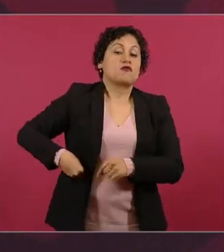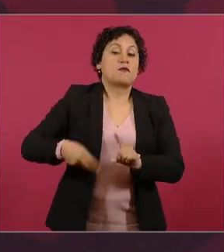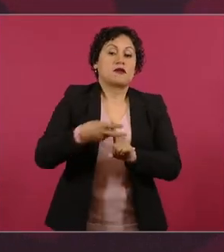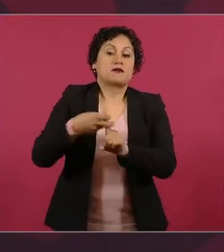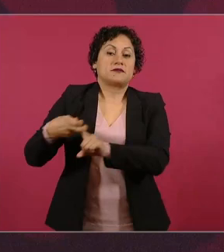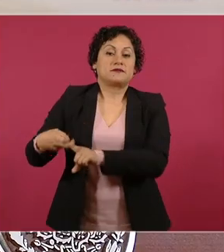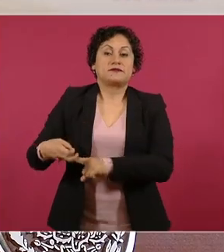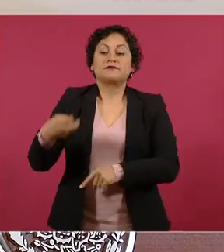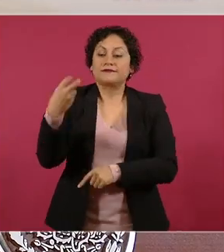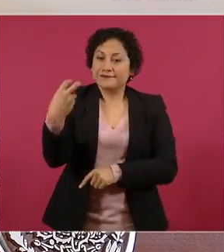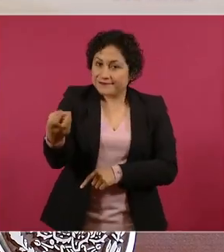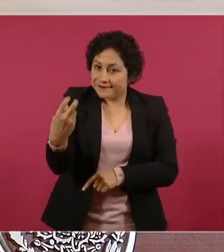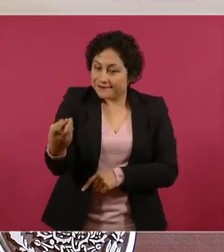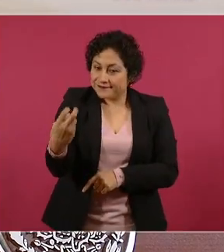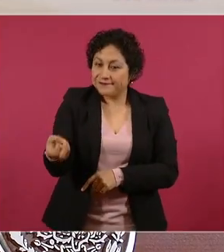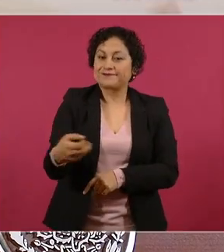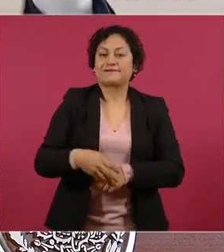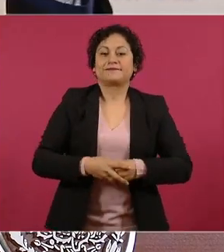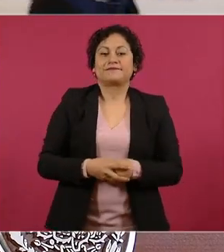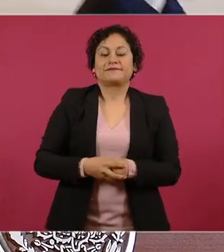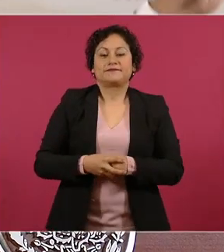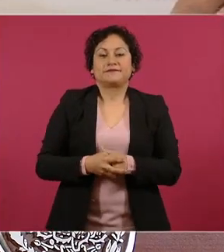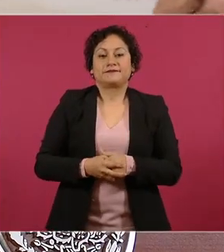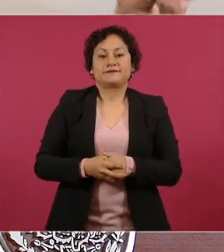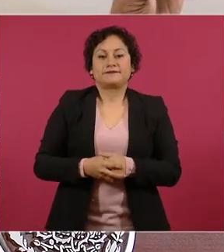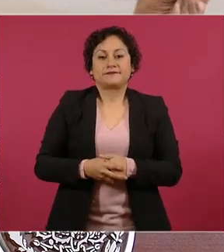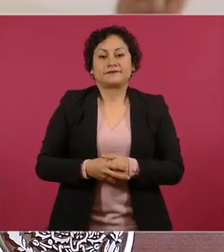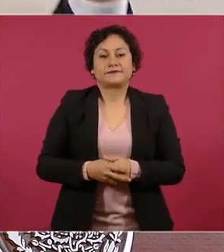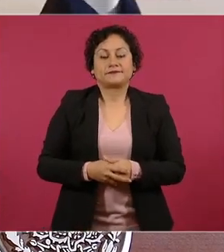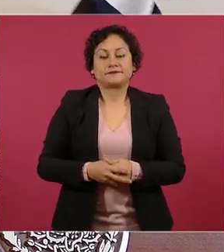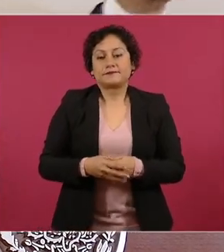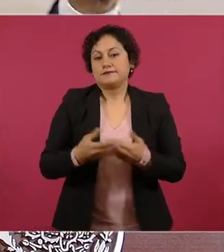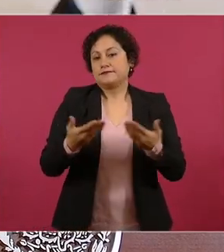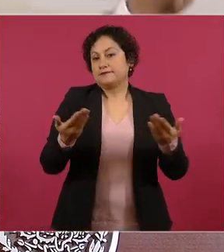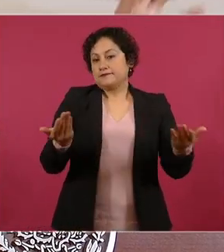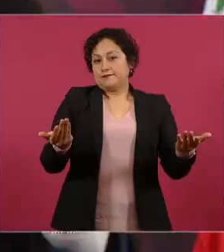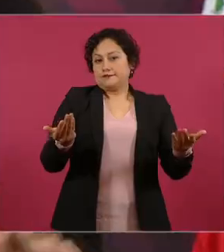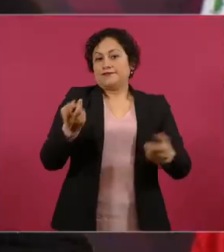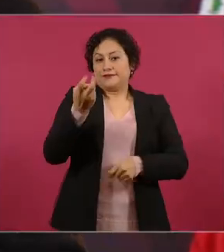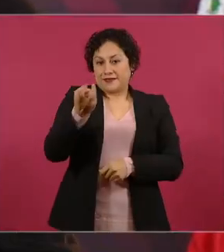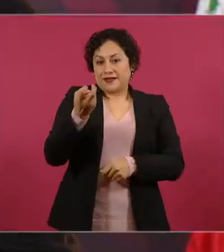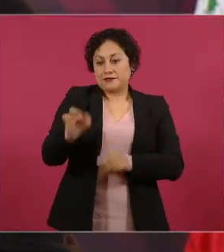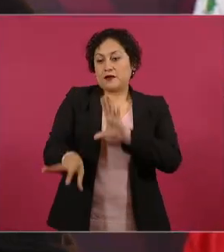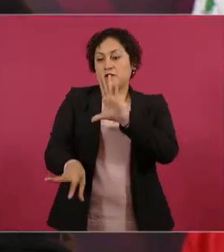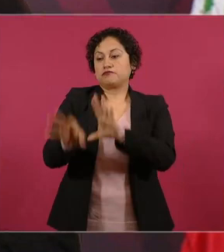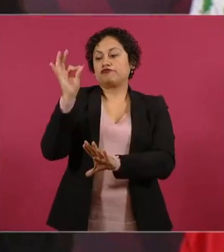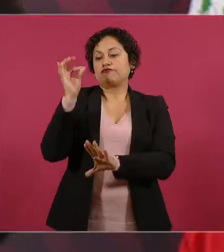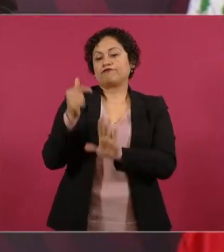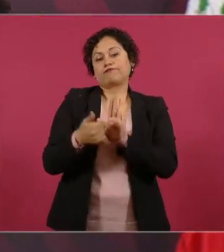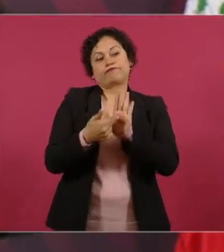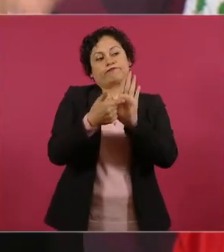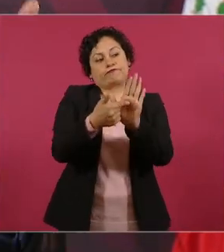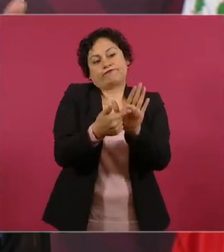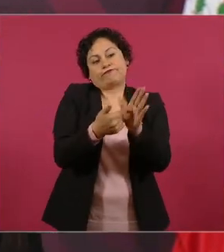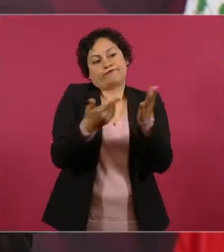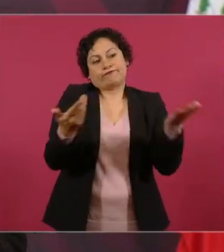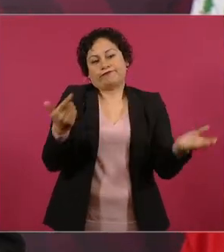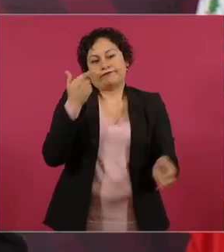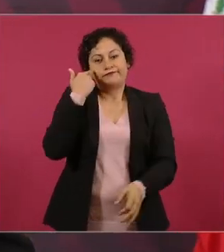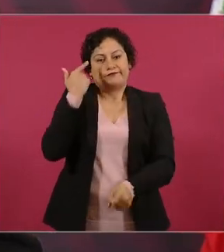Vallarta, ahí mismo. Entonces, todo esto al descubierto. Ese es un montaje.